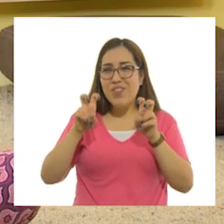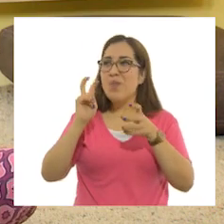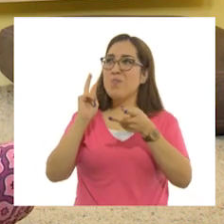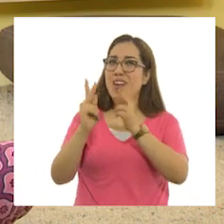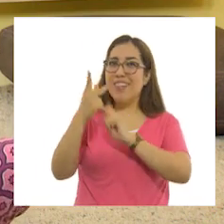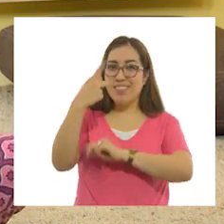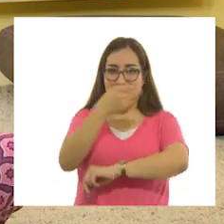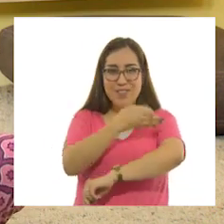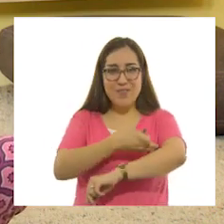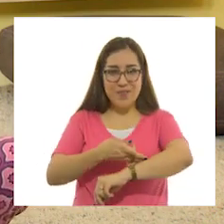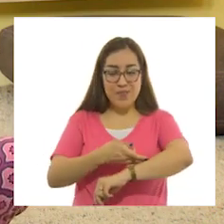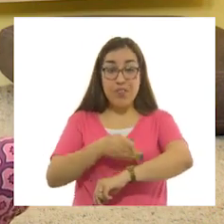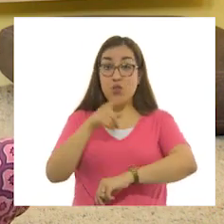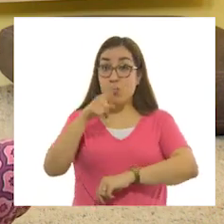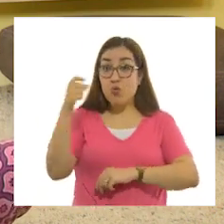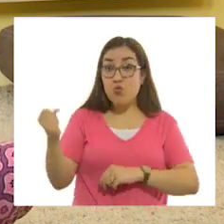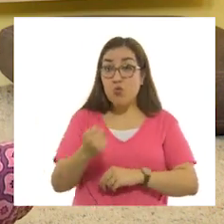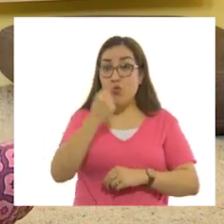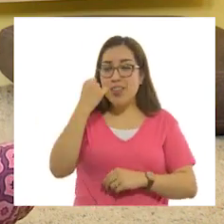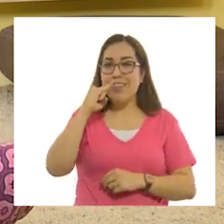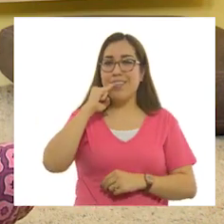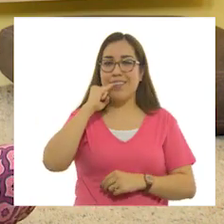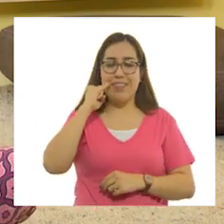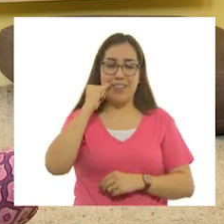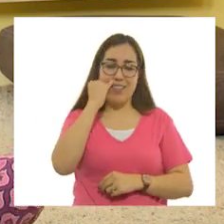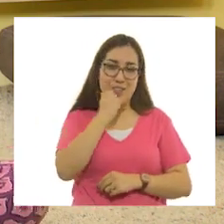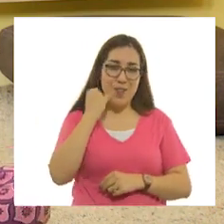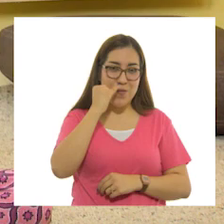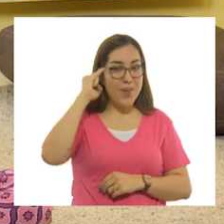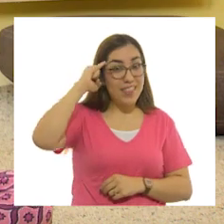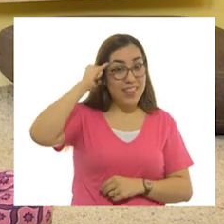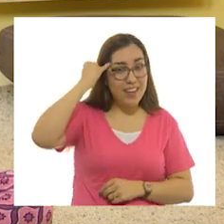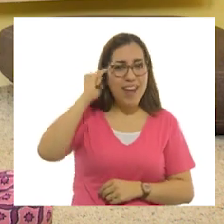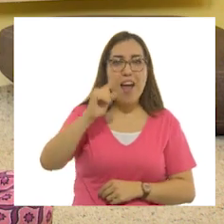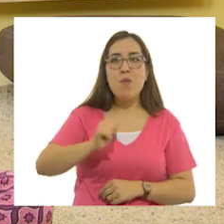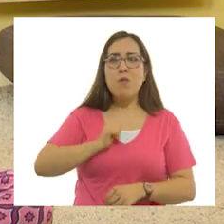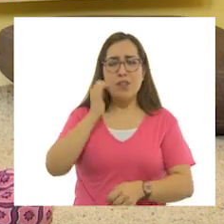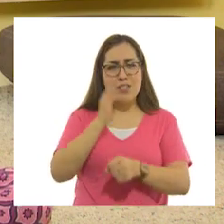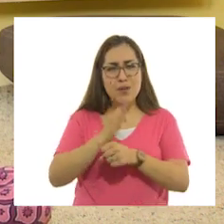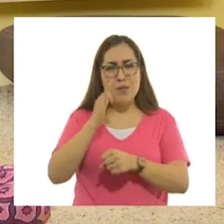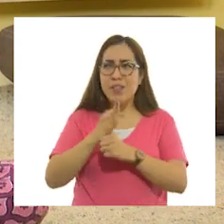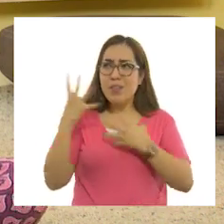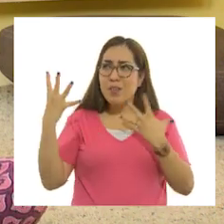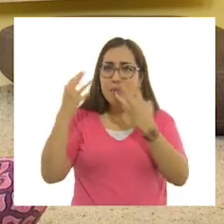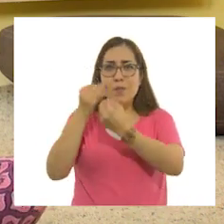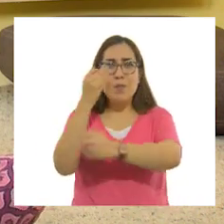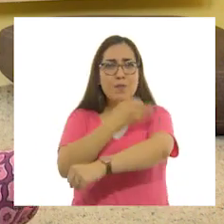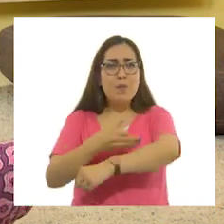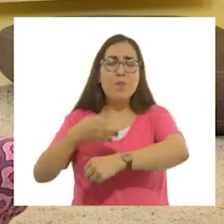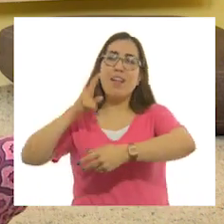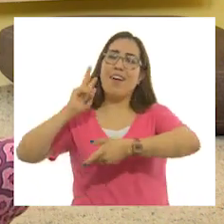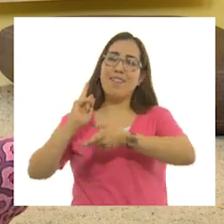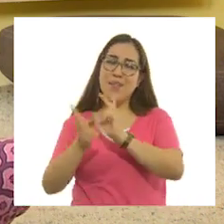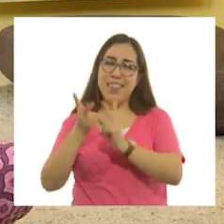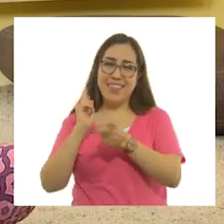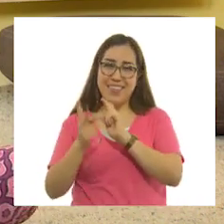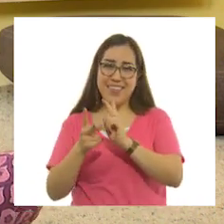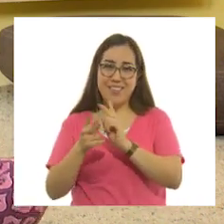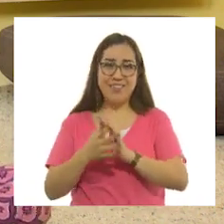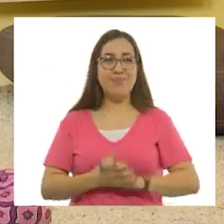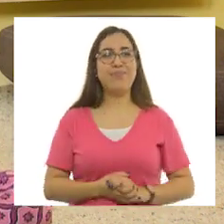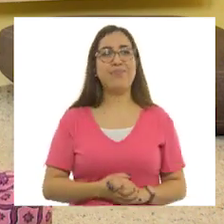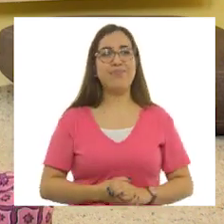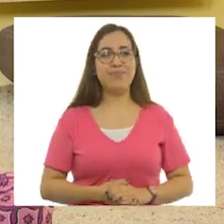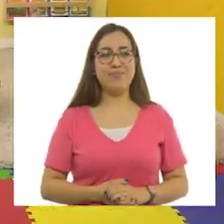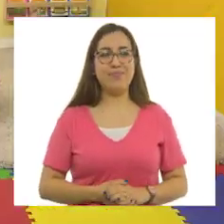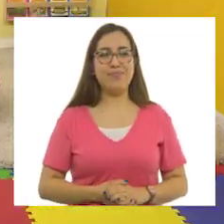si tienes la fortuna de hablar una lengua indígena aprovecha también este momento para practicarla y plática con tu familia en tu lengua